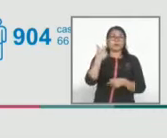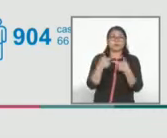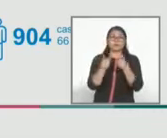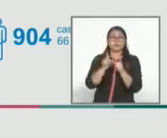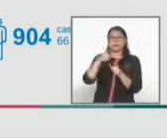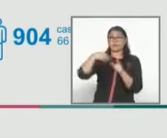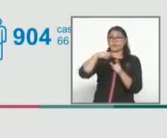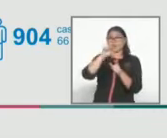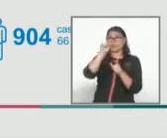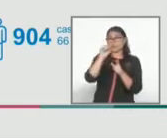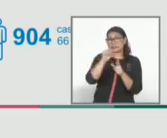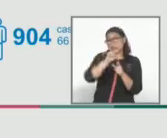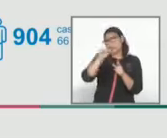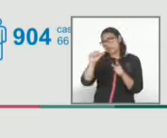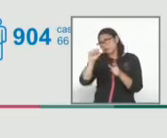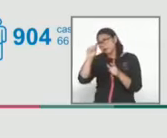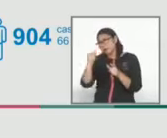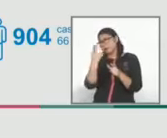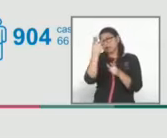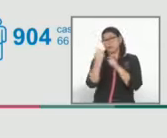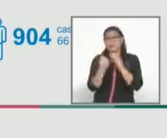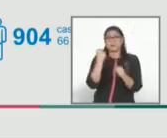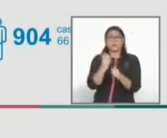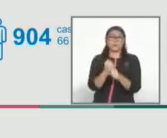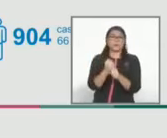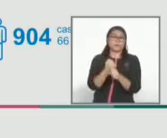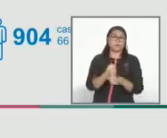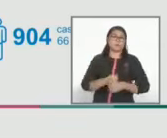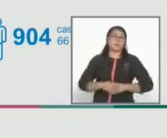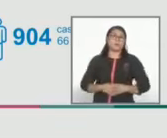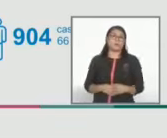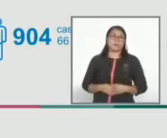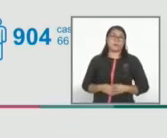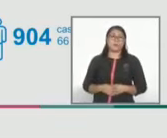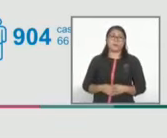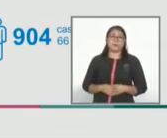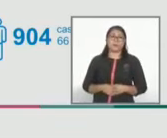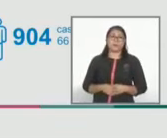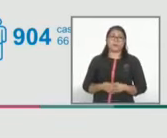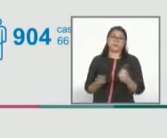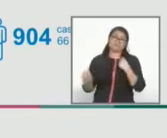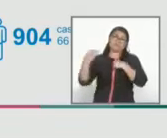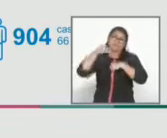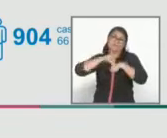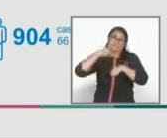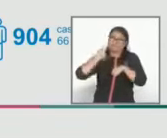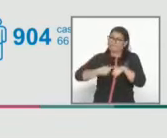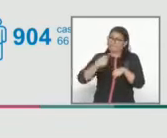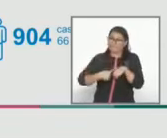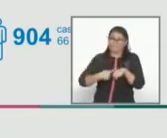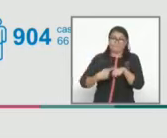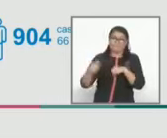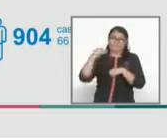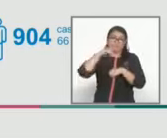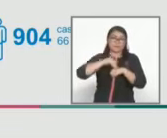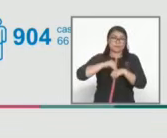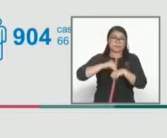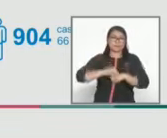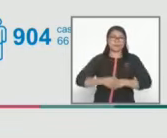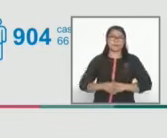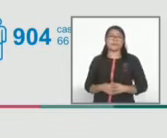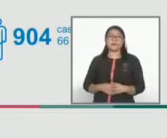de 60 a 64 años. De igual manera, las comorbilidades asociadas a estas